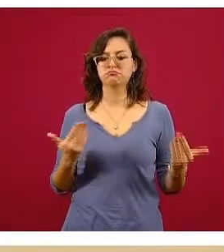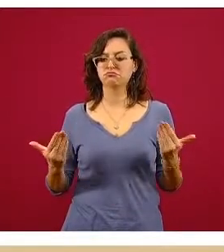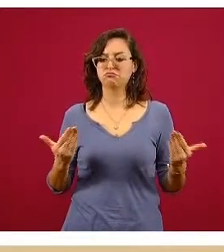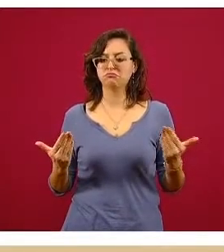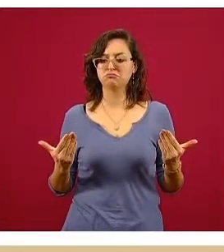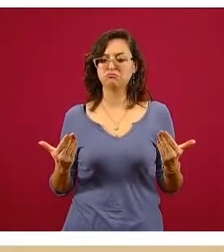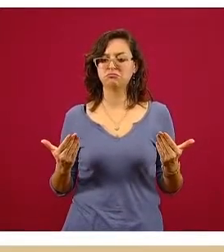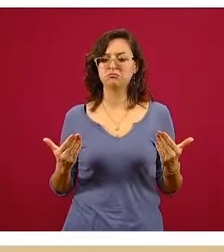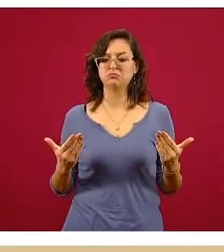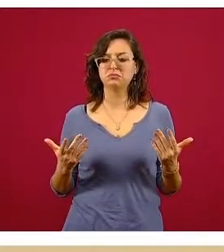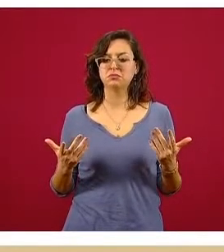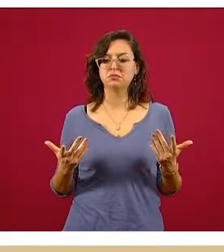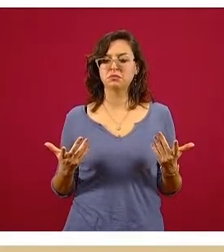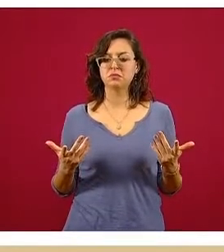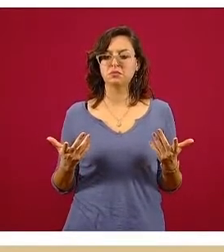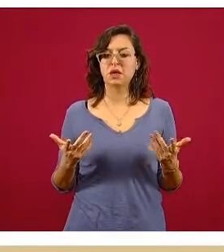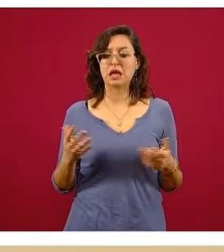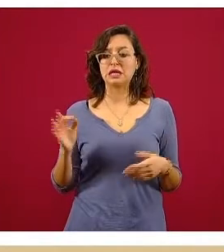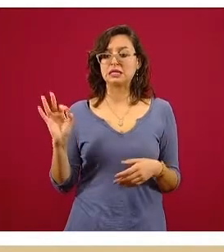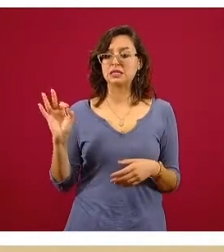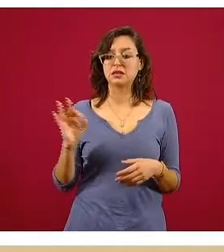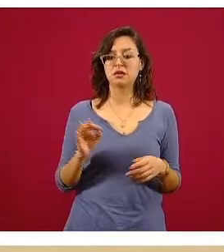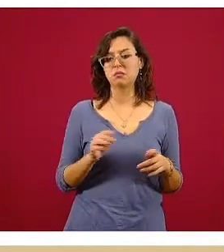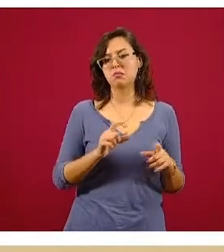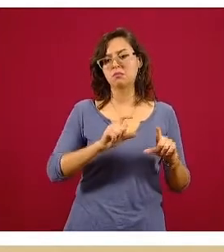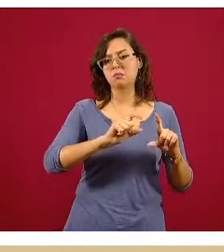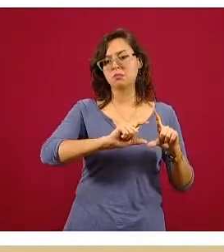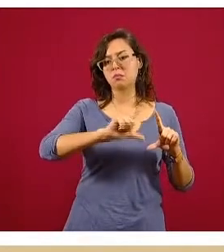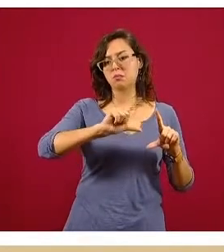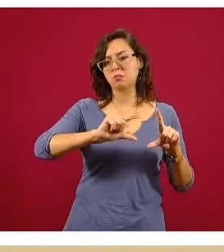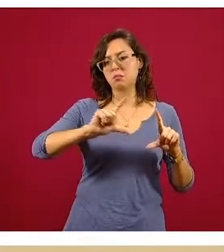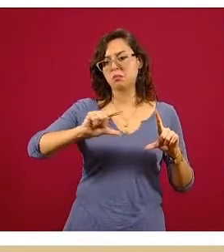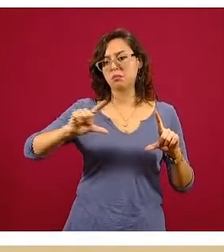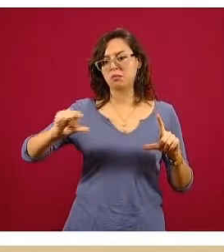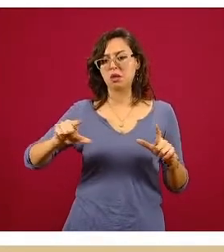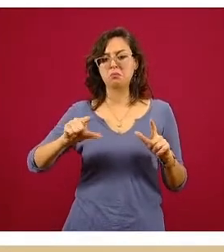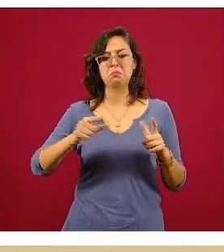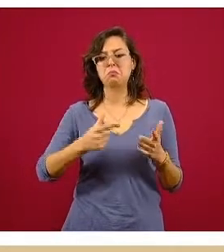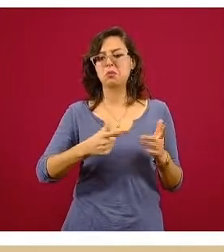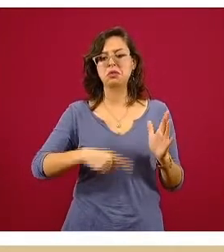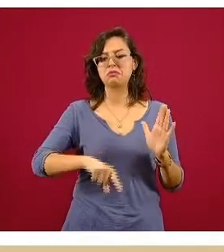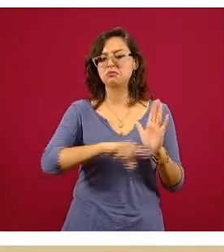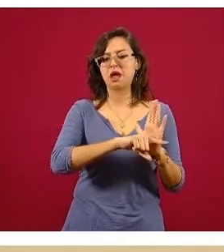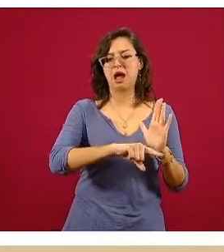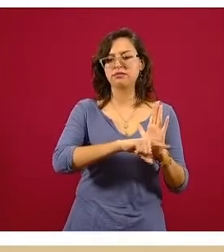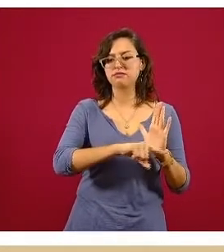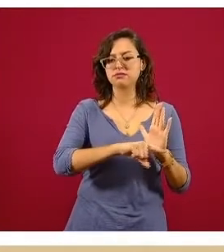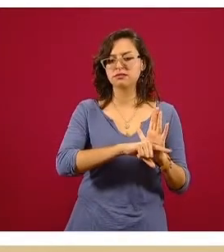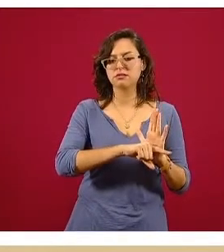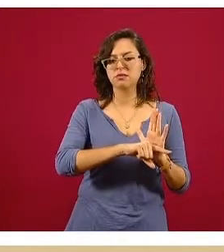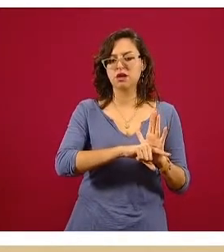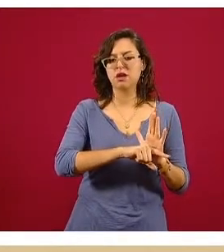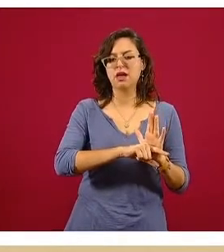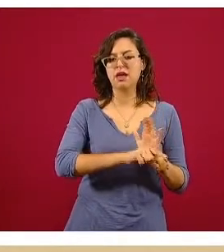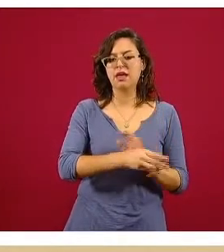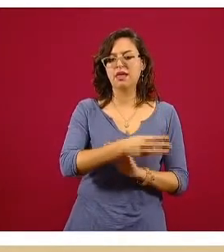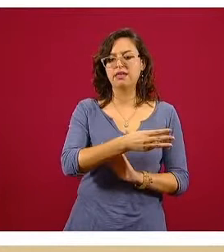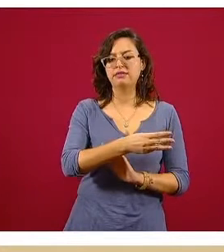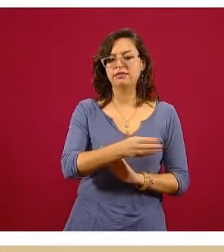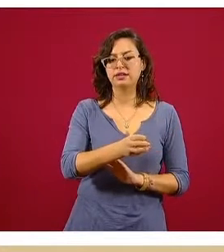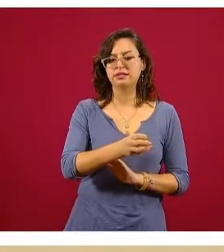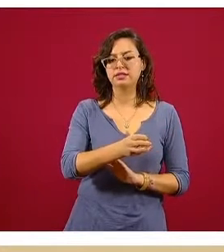proporción, en un momento determinado de cada una de las columnas, de las que salieron negativas, que son precisamente estas